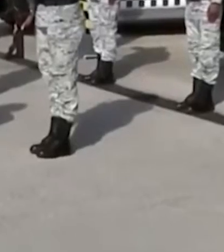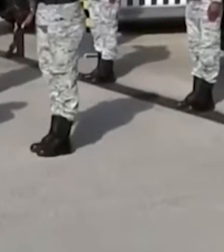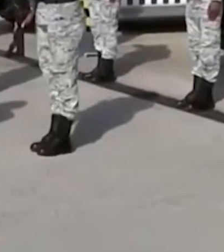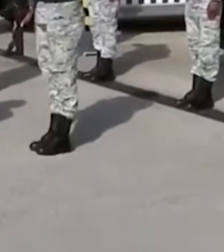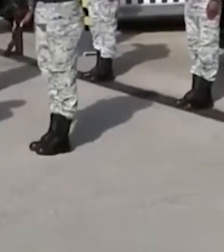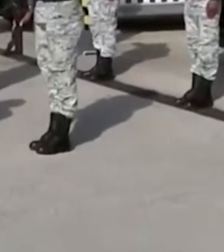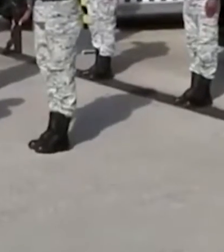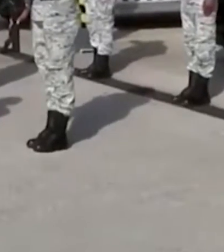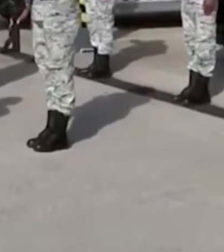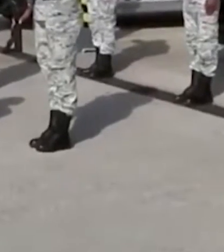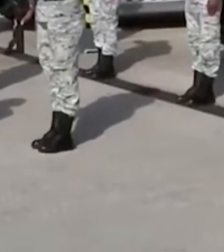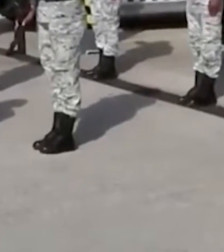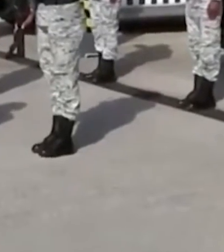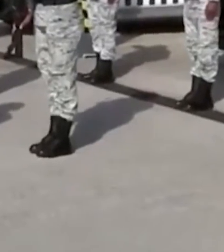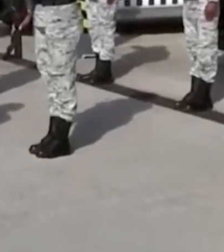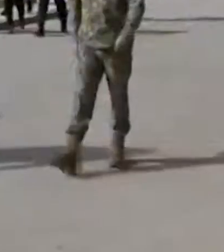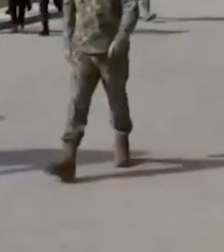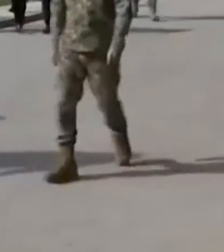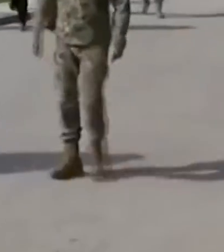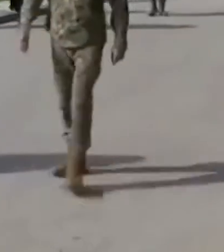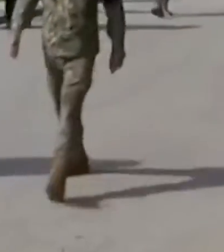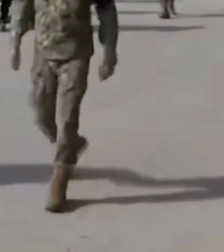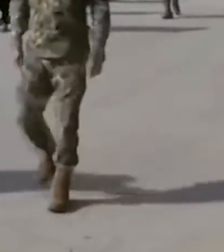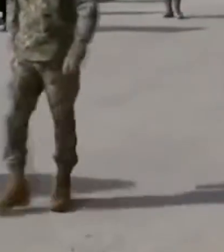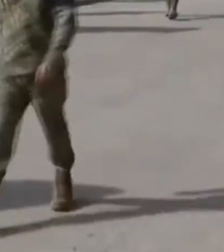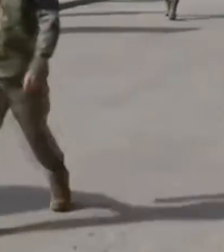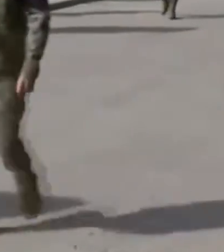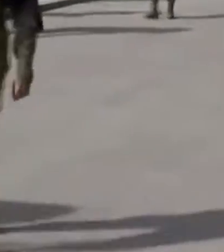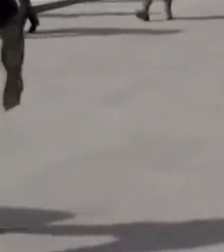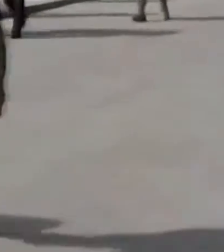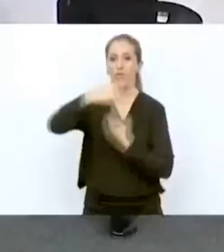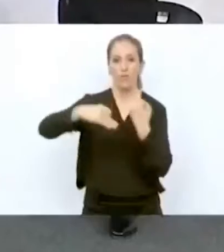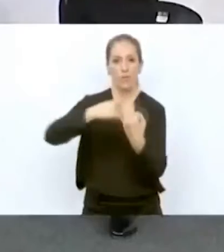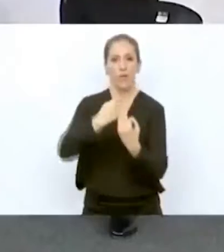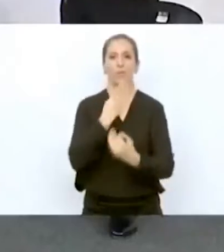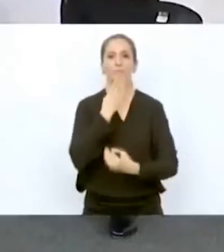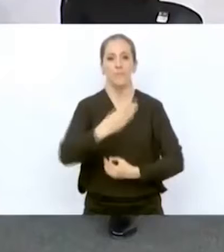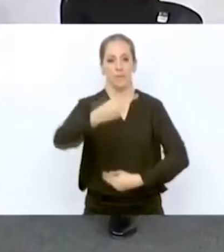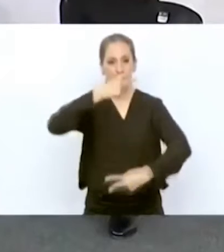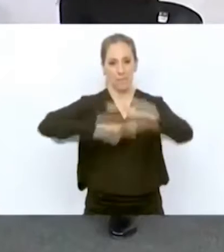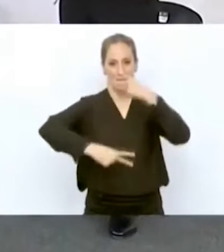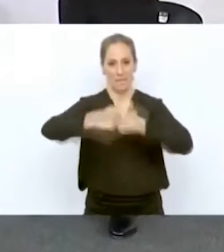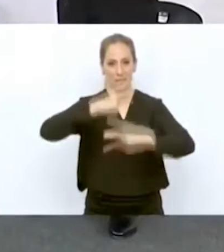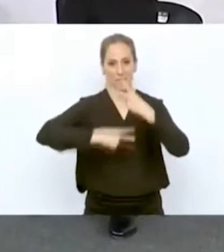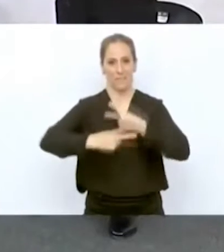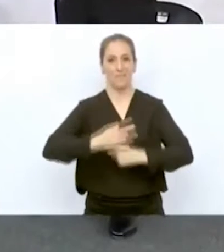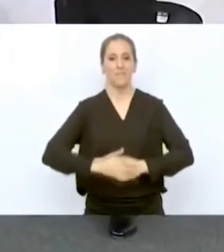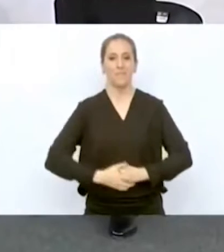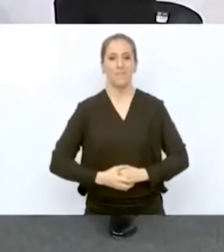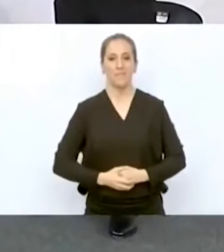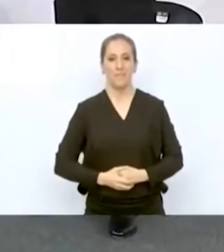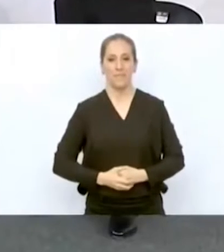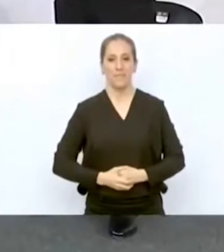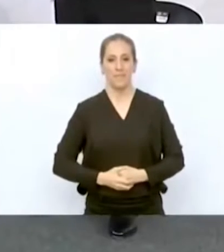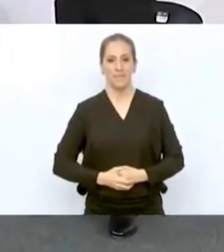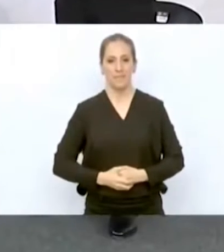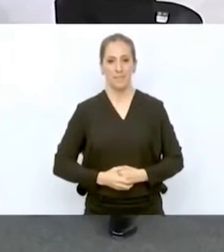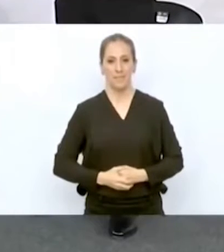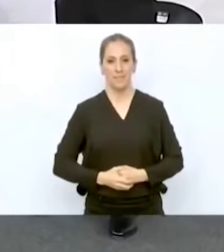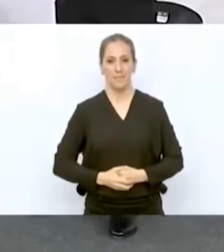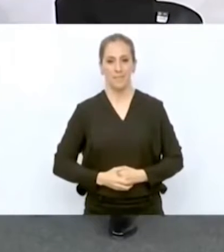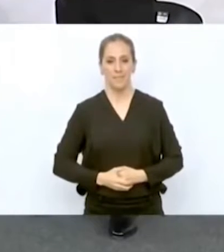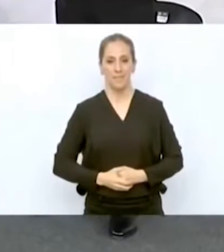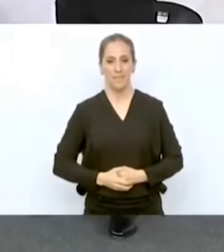El estratega del gobierno contra el coronavirus, el epidemiólogo Hugo López-Gatell, dejó claro el lunes que la transparencia no será la prioridad.